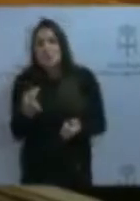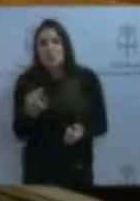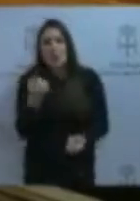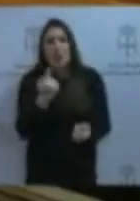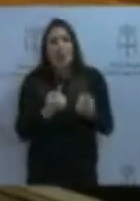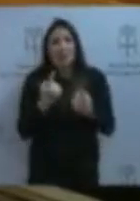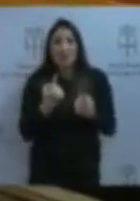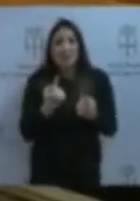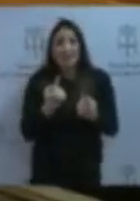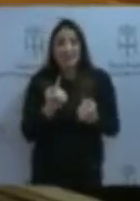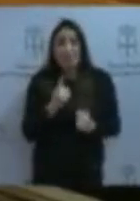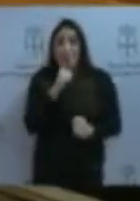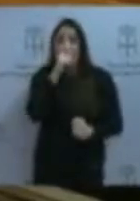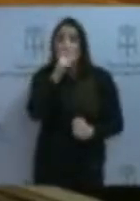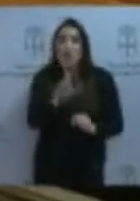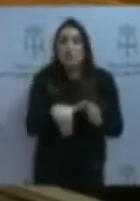año para resolver.